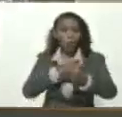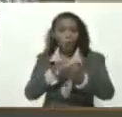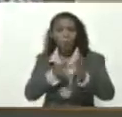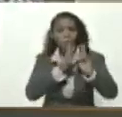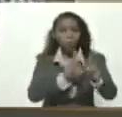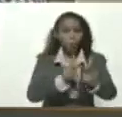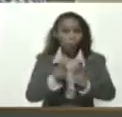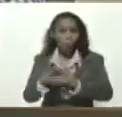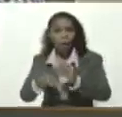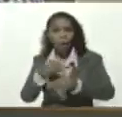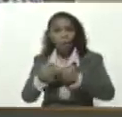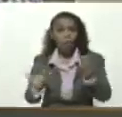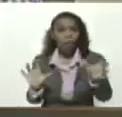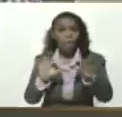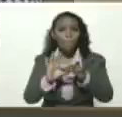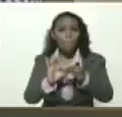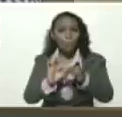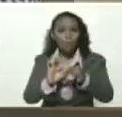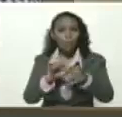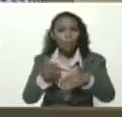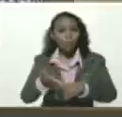alianzas respectivas.